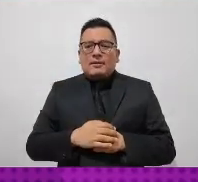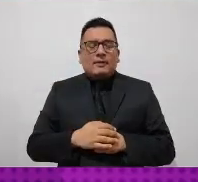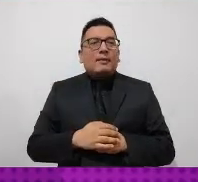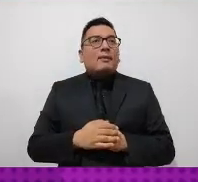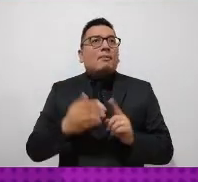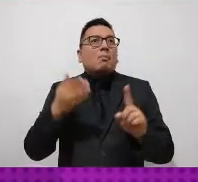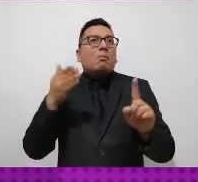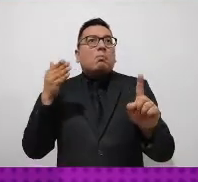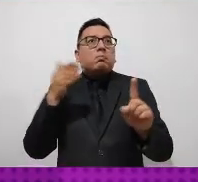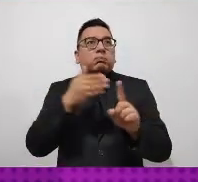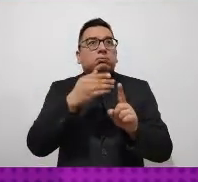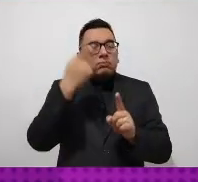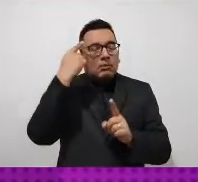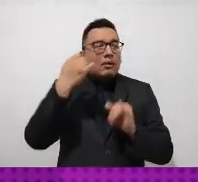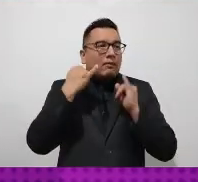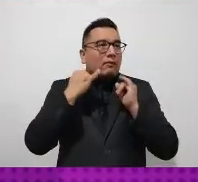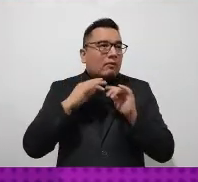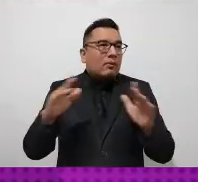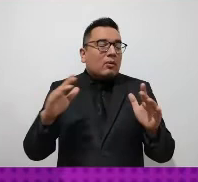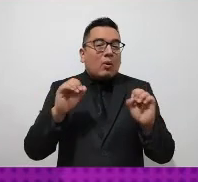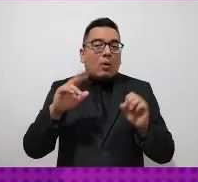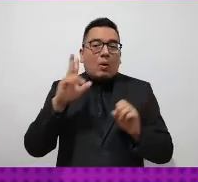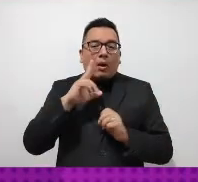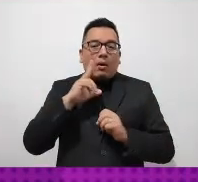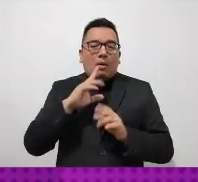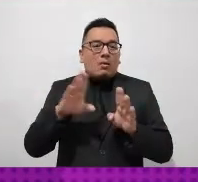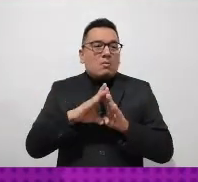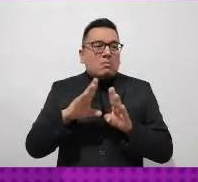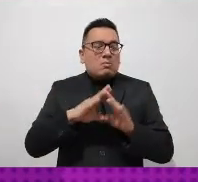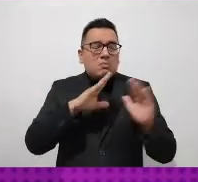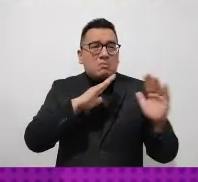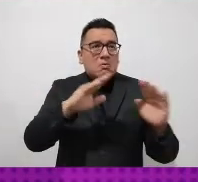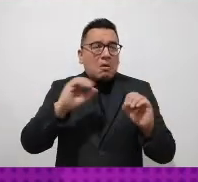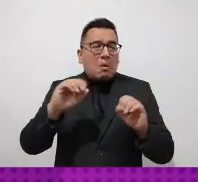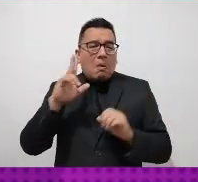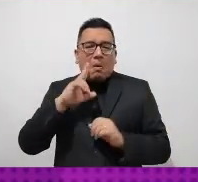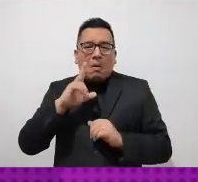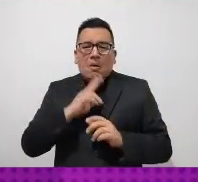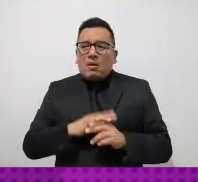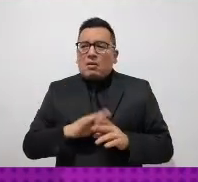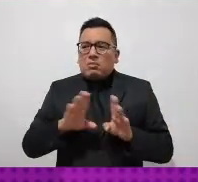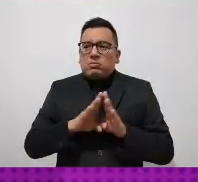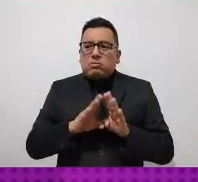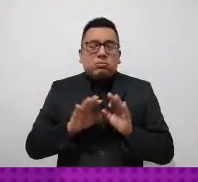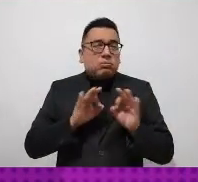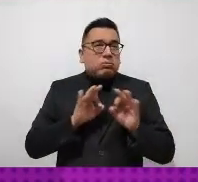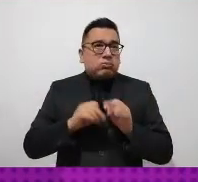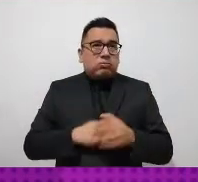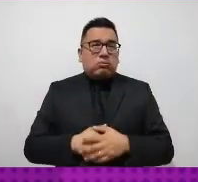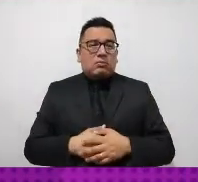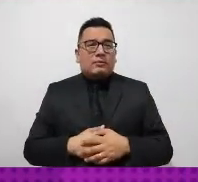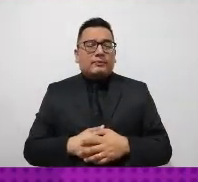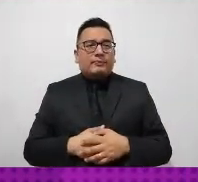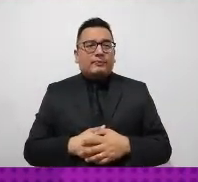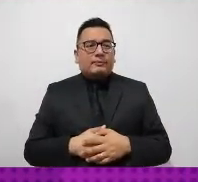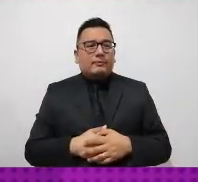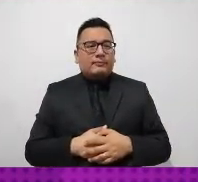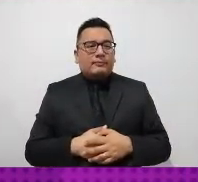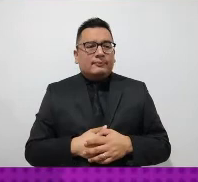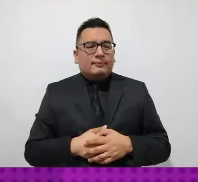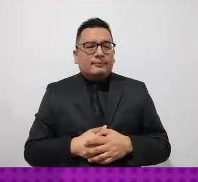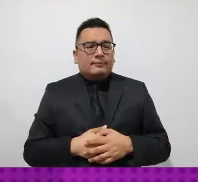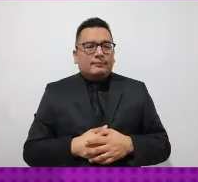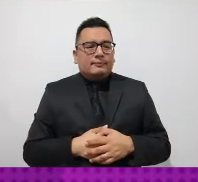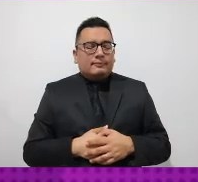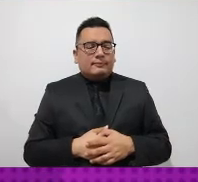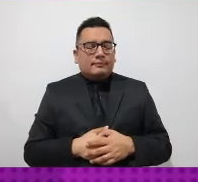más efectivo en la información o en las capacitaciones o en la manera en la que vas a trabajar con ellas. Entonces,